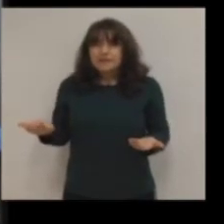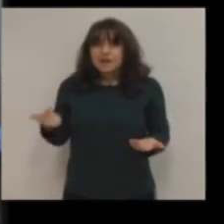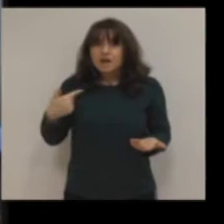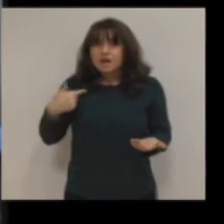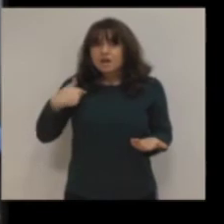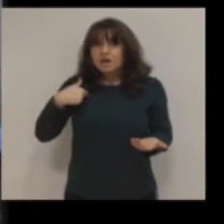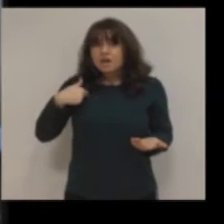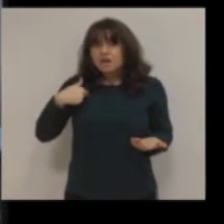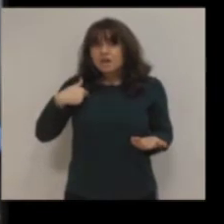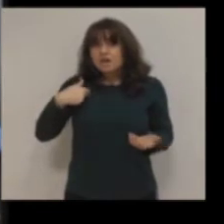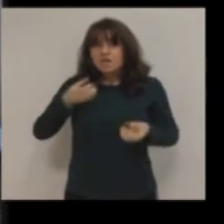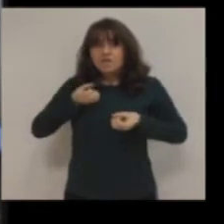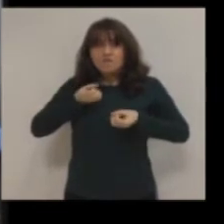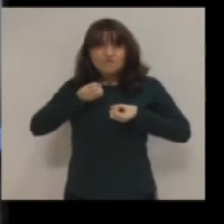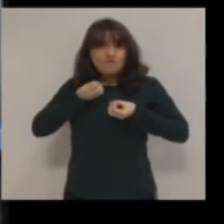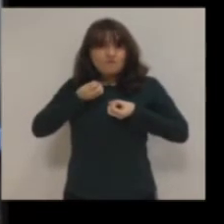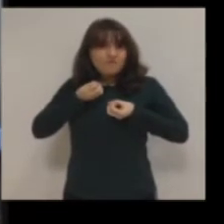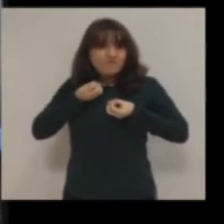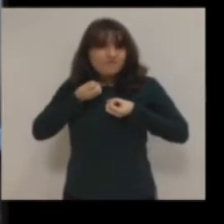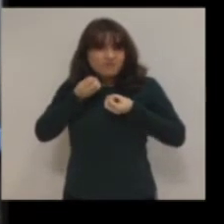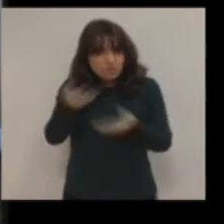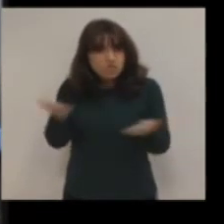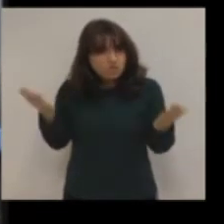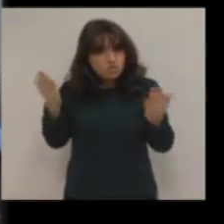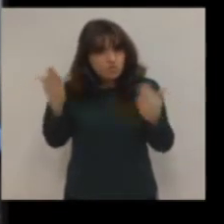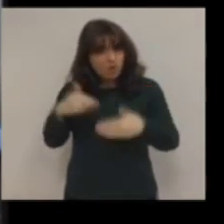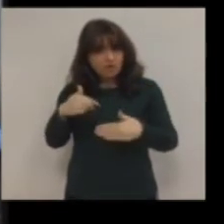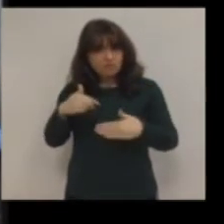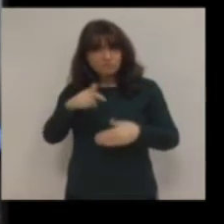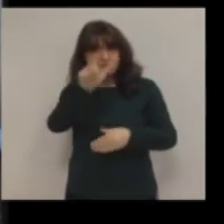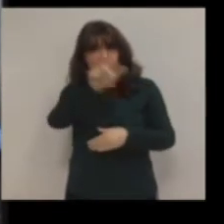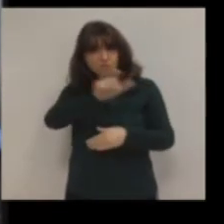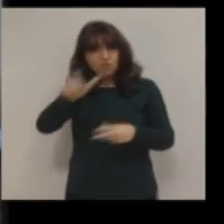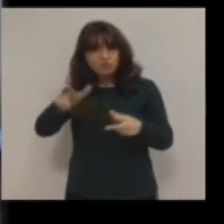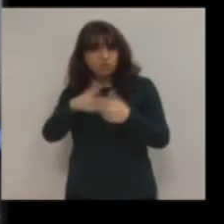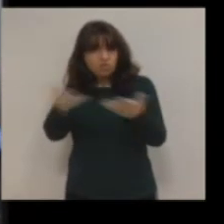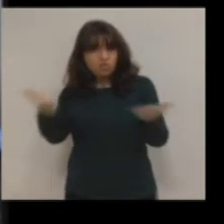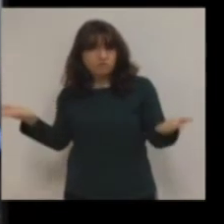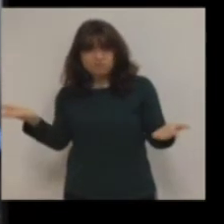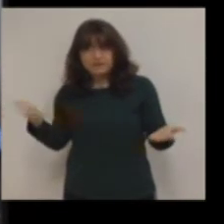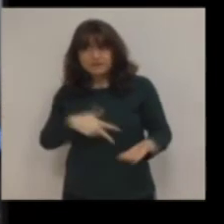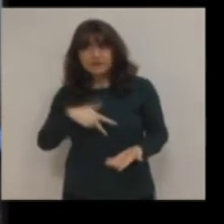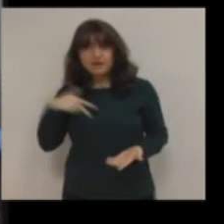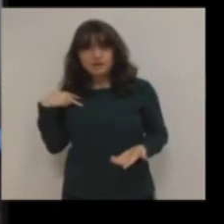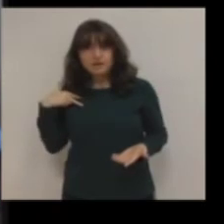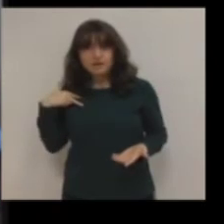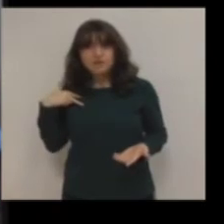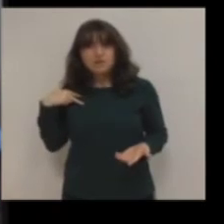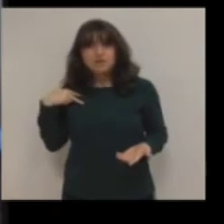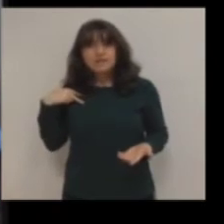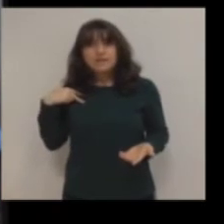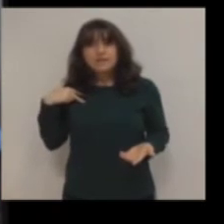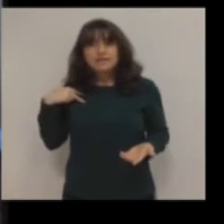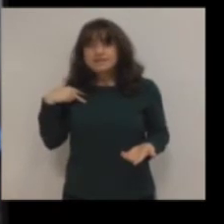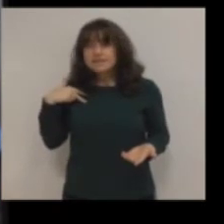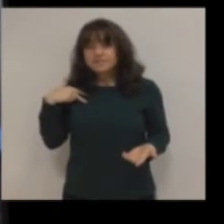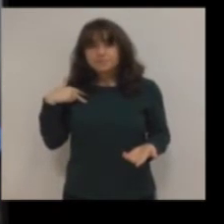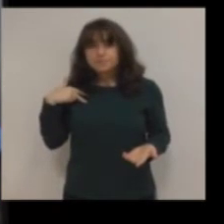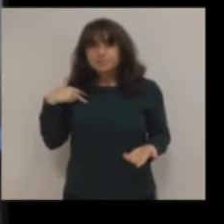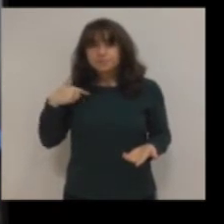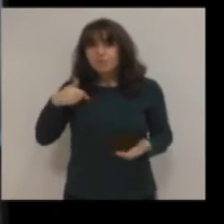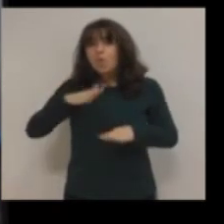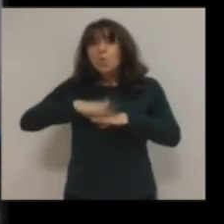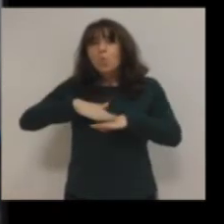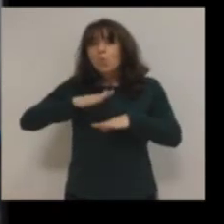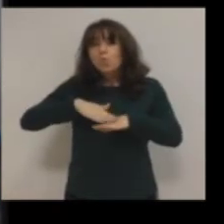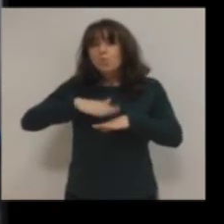Existe una desinformación enorme en los ciudadanos, eso en general, y aquí evidentemente la